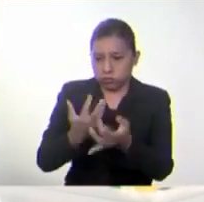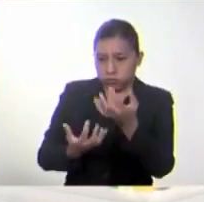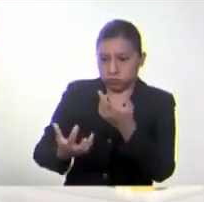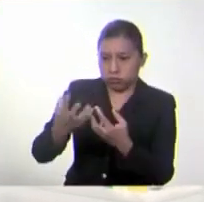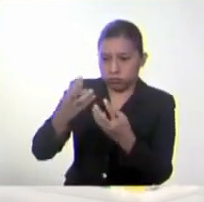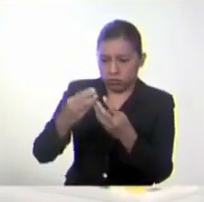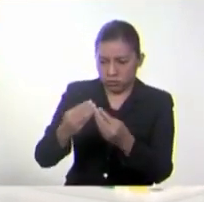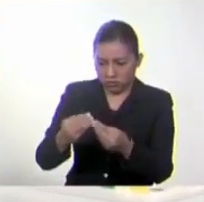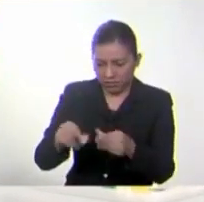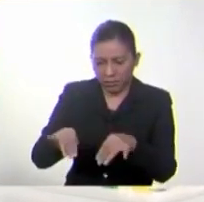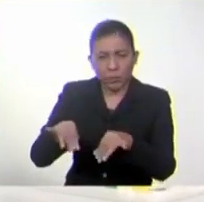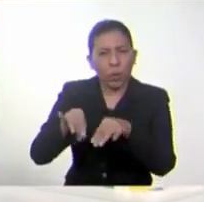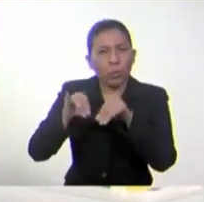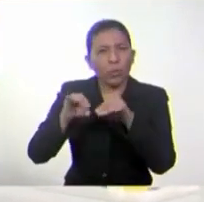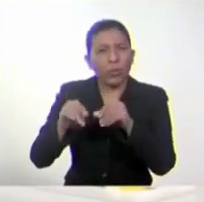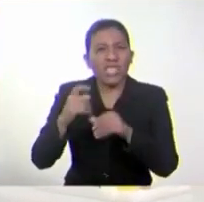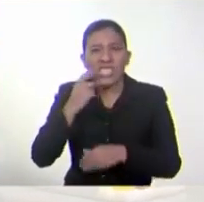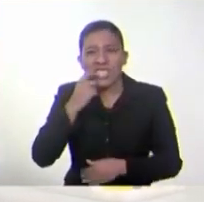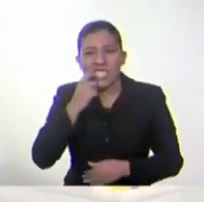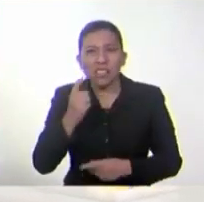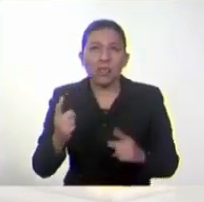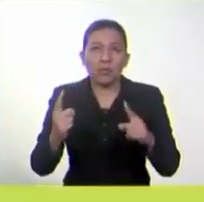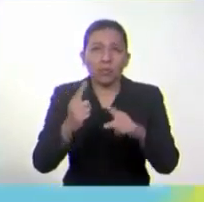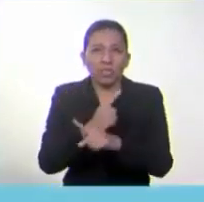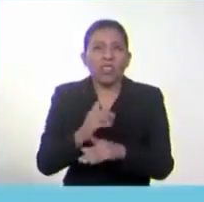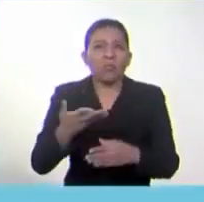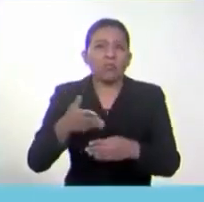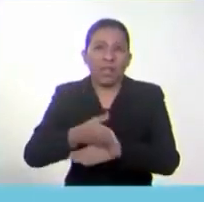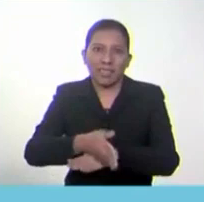los iniciales, en este caso, la madera.